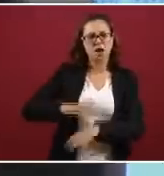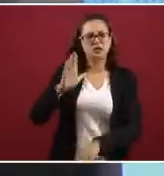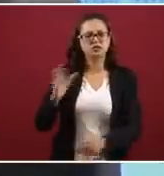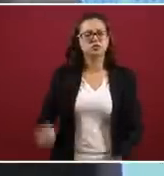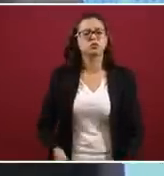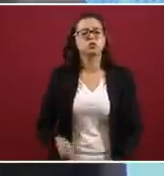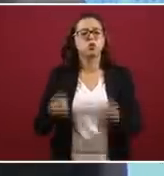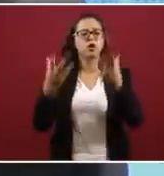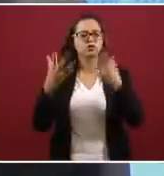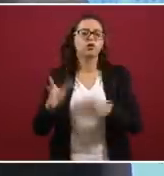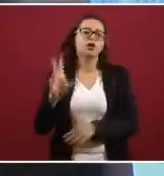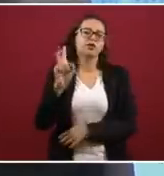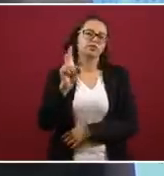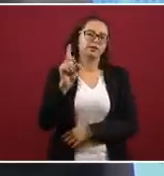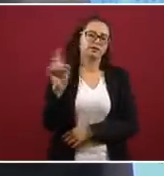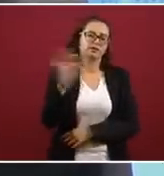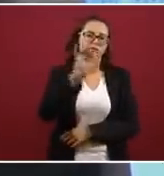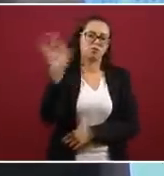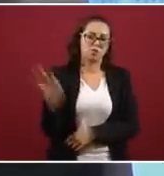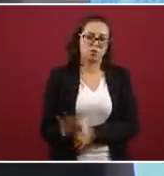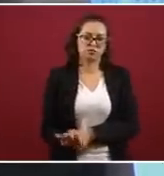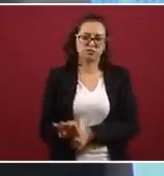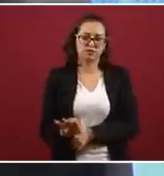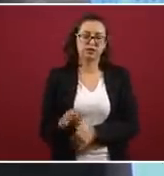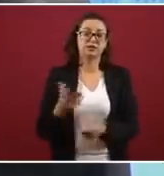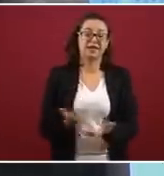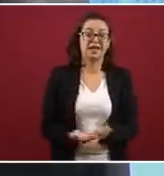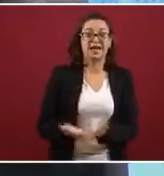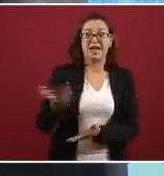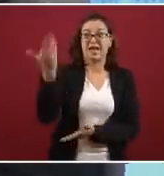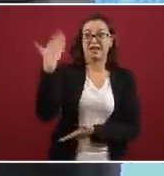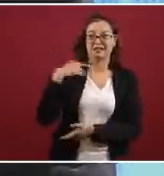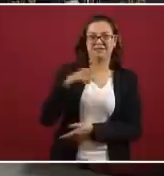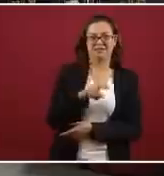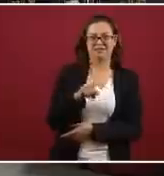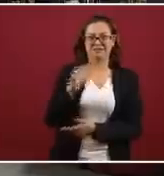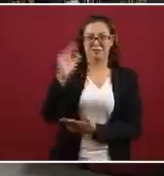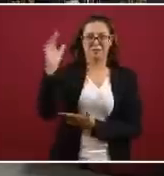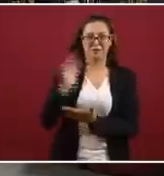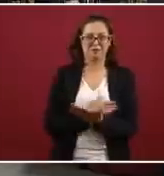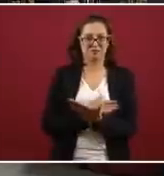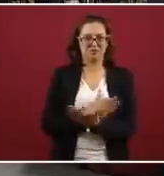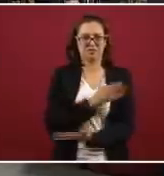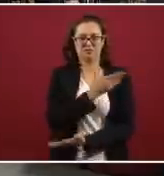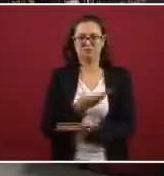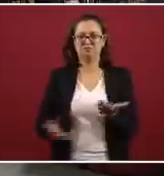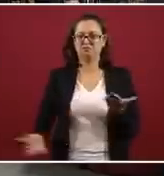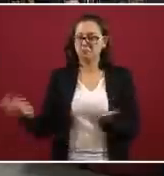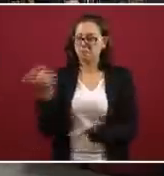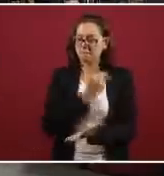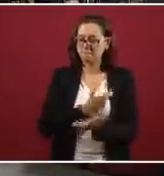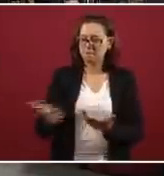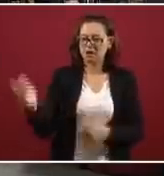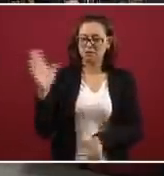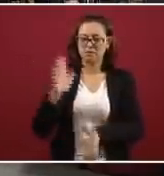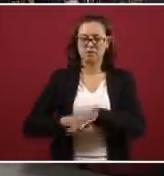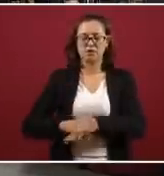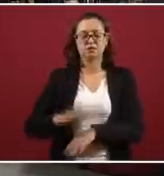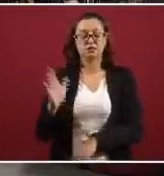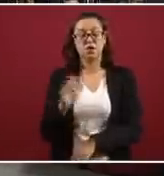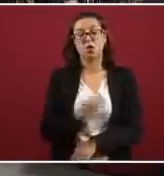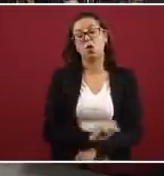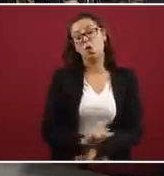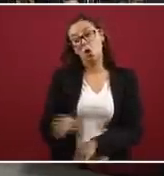que se le compraría a pie de parcela al campesino. En algunos casos más, en el caso